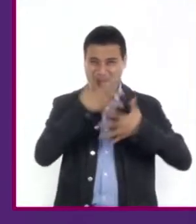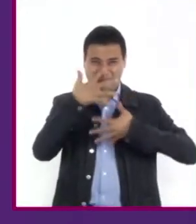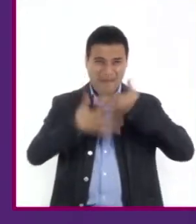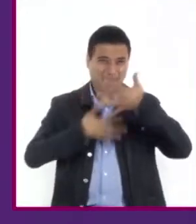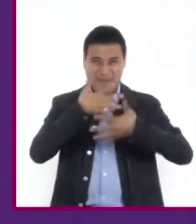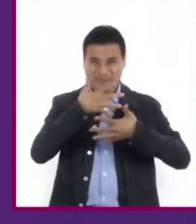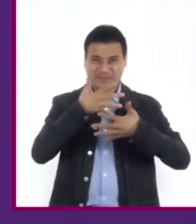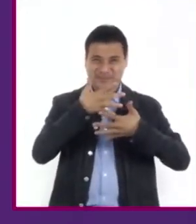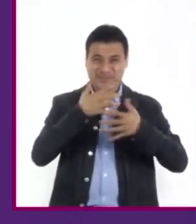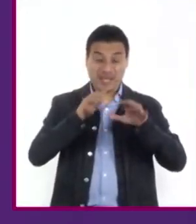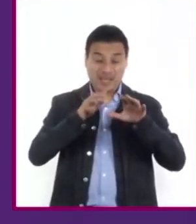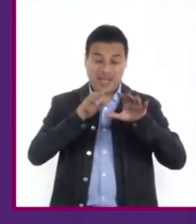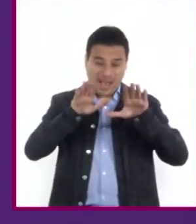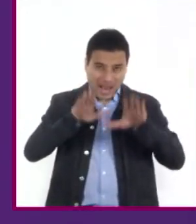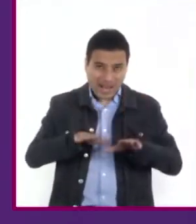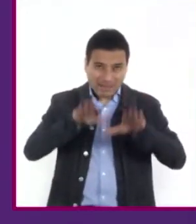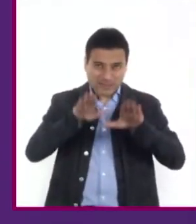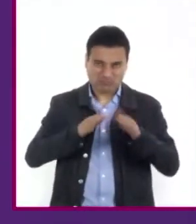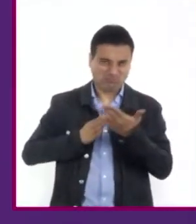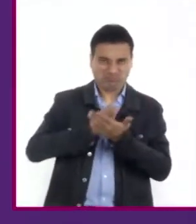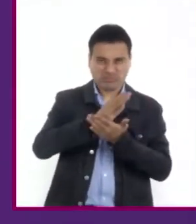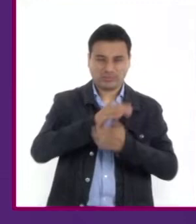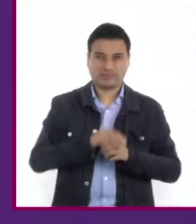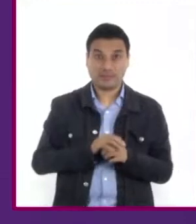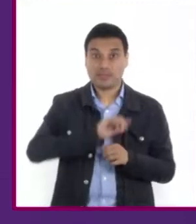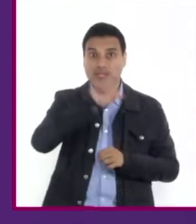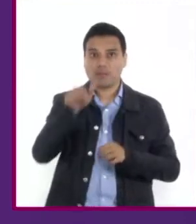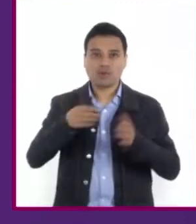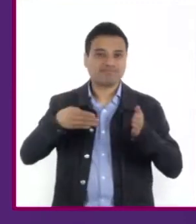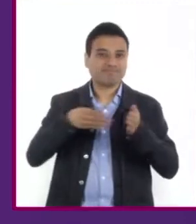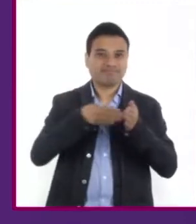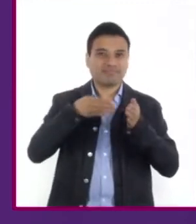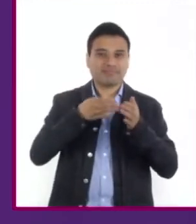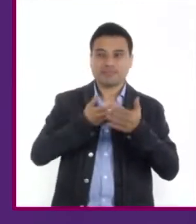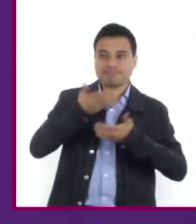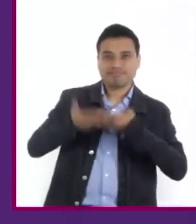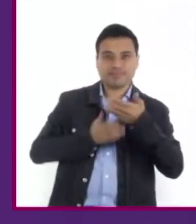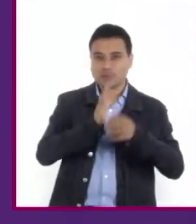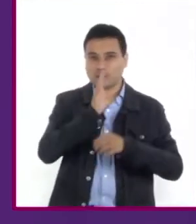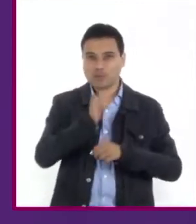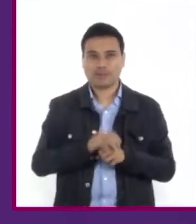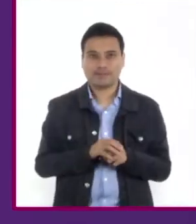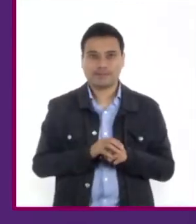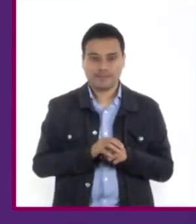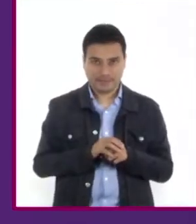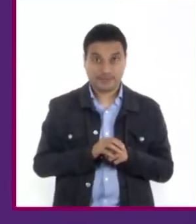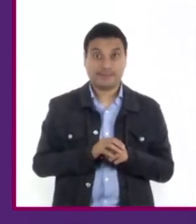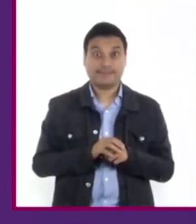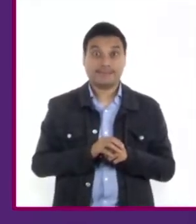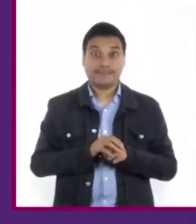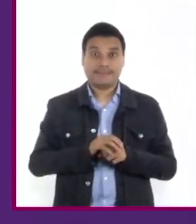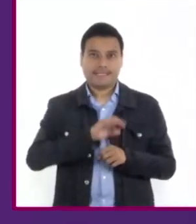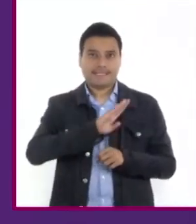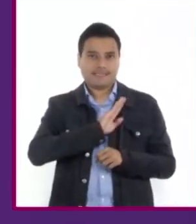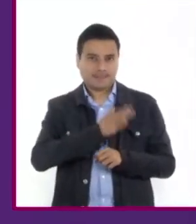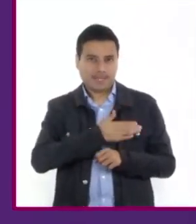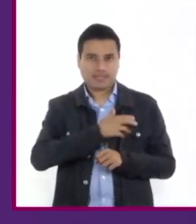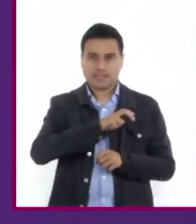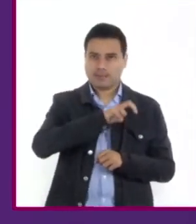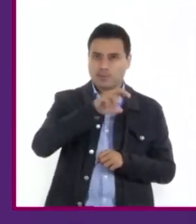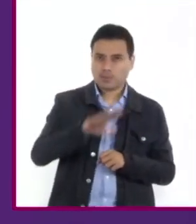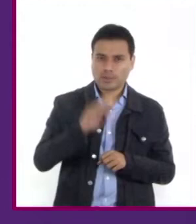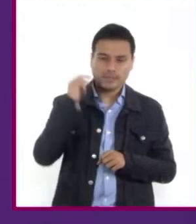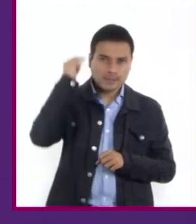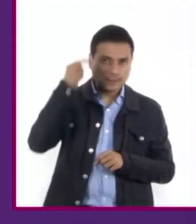Asia. Los reinos de España y Portugal se empeñaron en buscar nuevas rutas comerciales por el